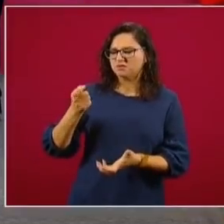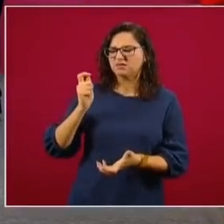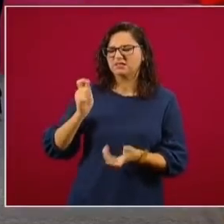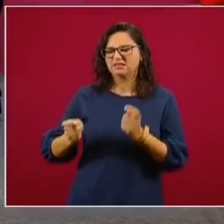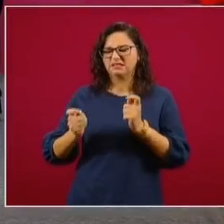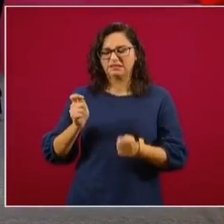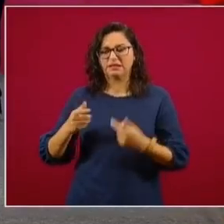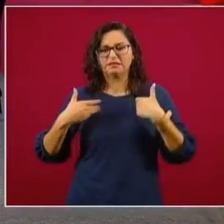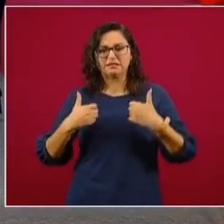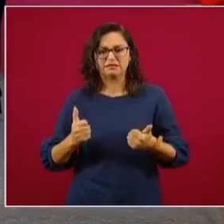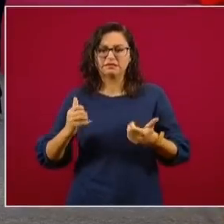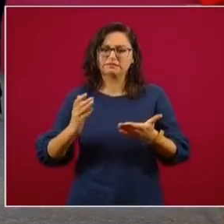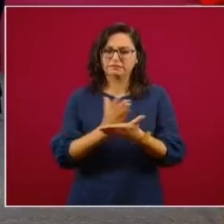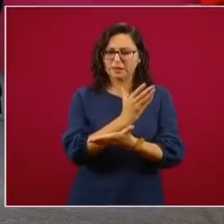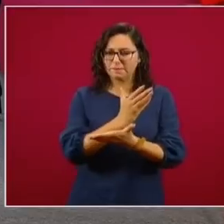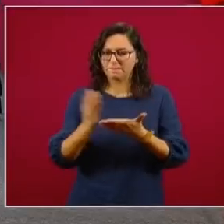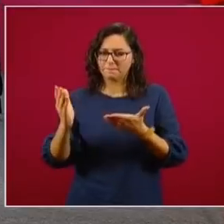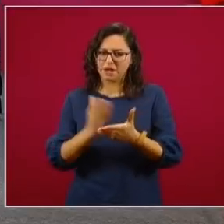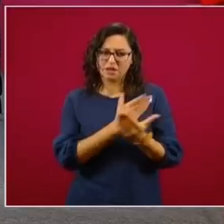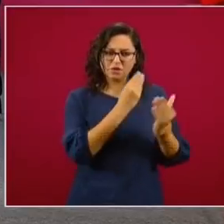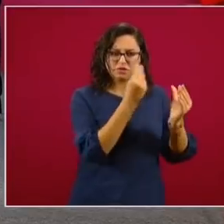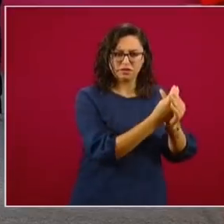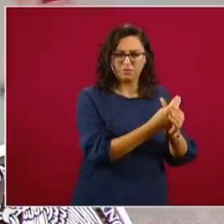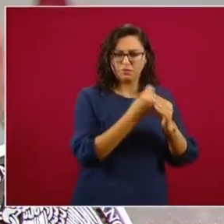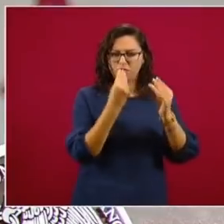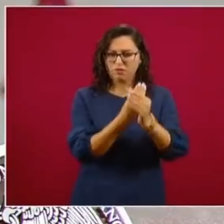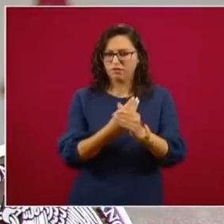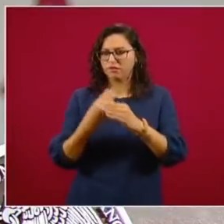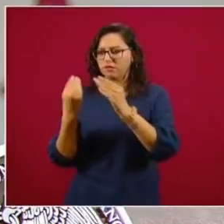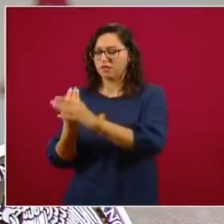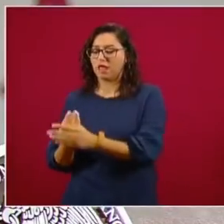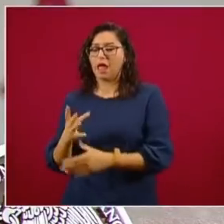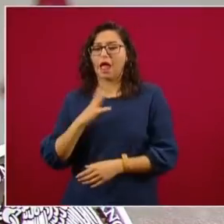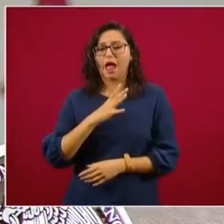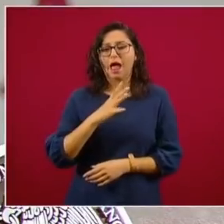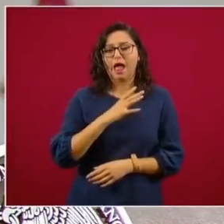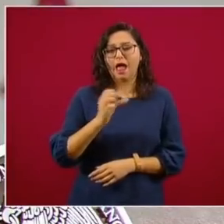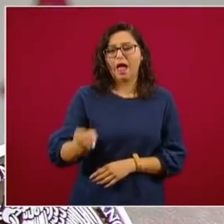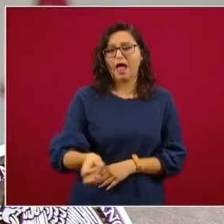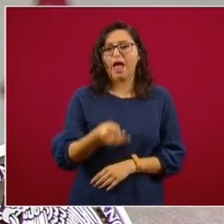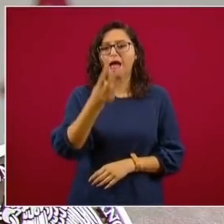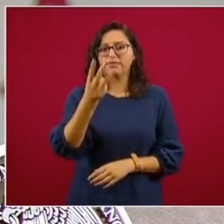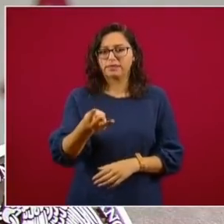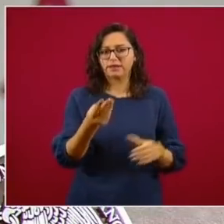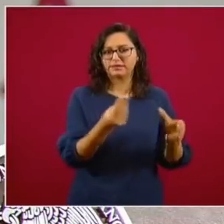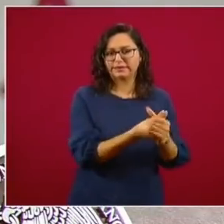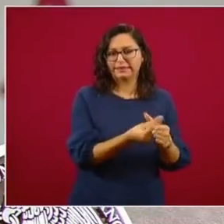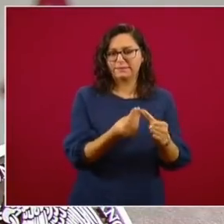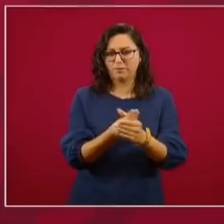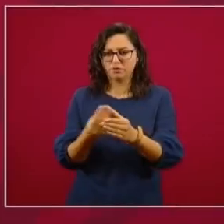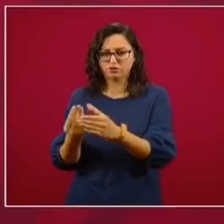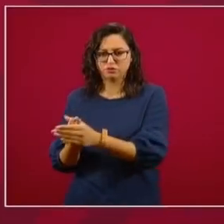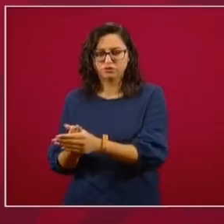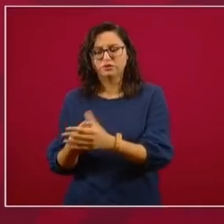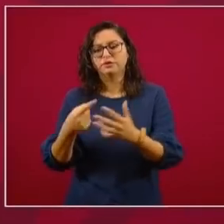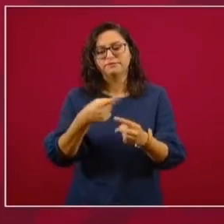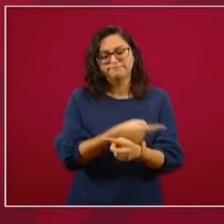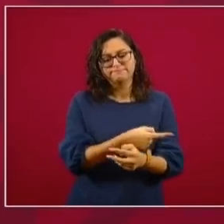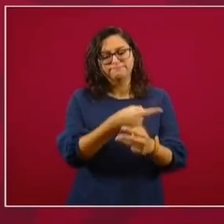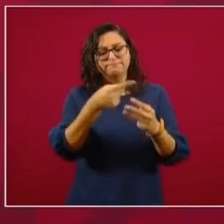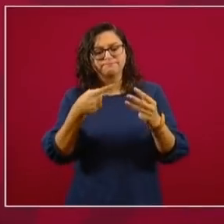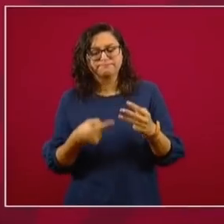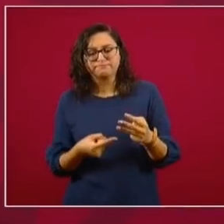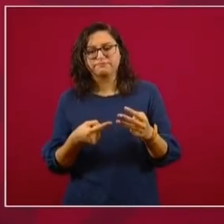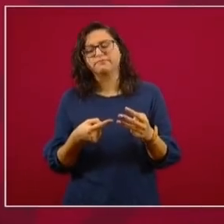se clasifica. El presupuesto se entrega a través de 3 clasificaciones diferentes. Cada una de estas